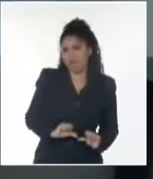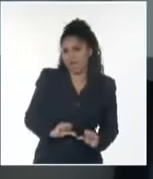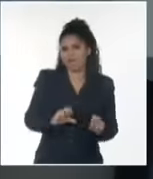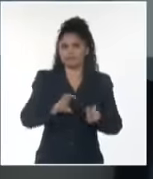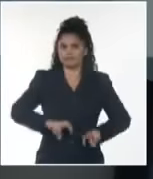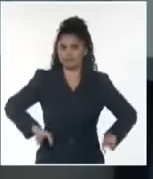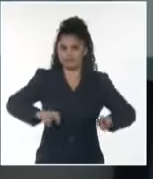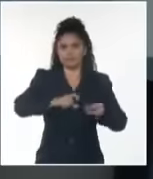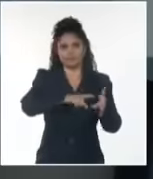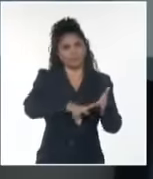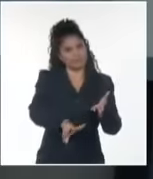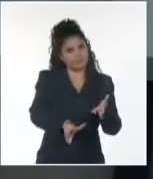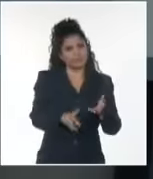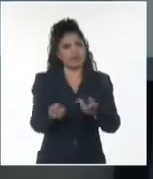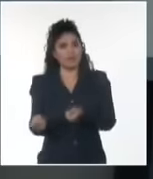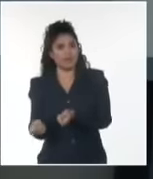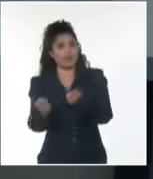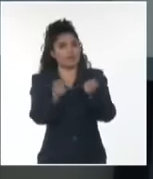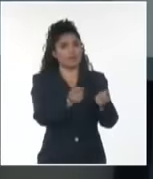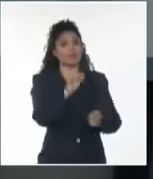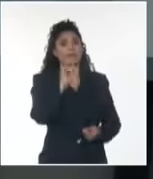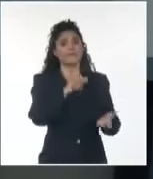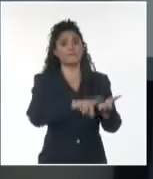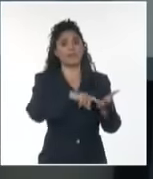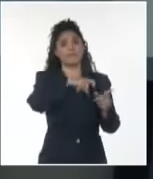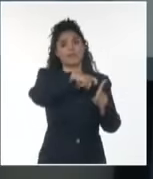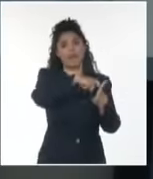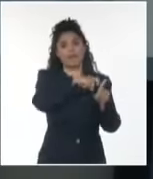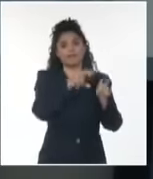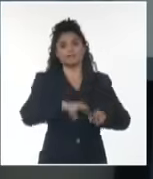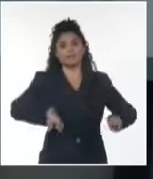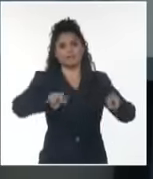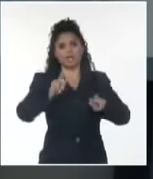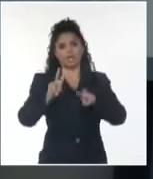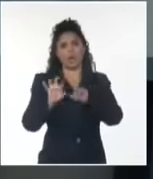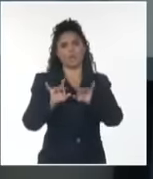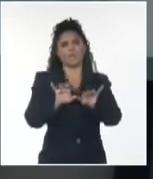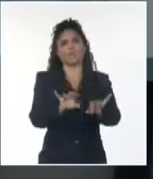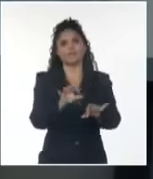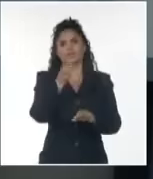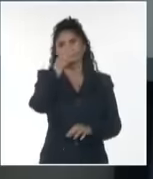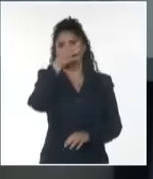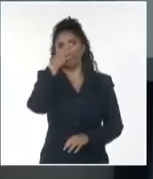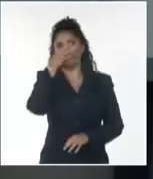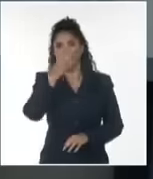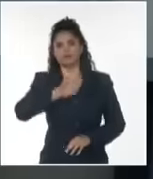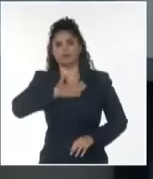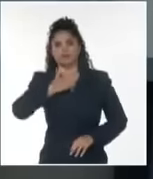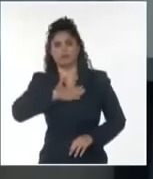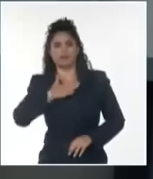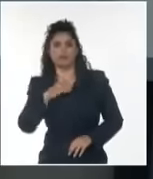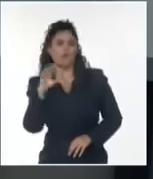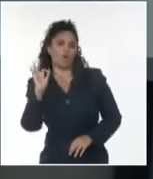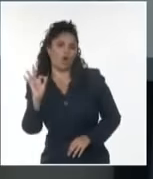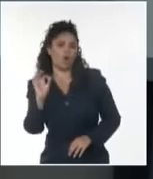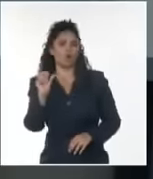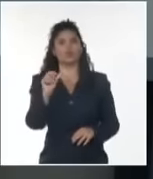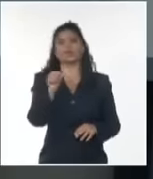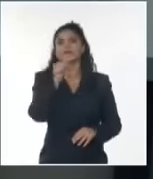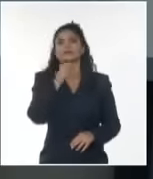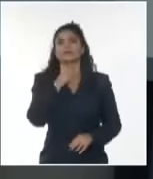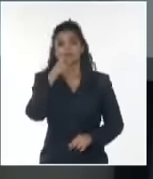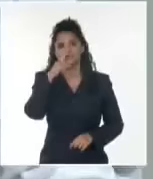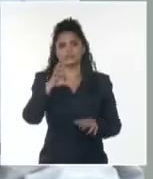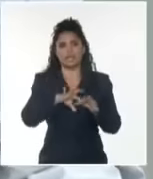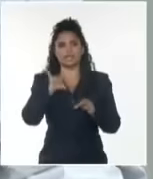provincia lo manda al IPK, el IPK identifica si es un virus respiratorio, si es dengue. Que, a veces entonces, uno ni siquiera sabe que está ocurriendo todo ese proceso. Ajá,